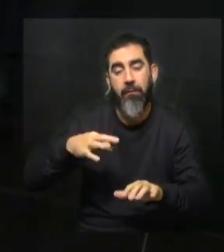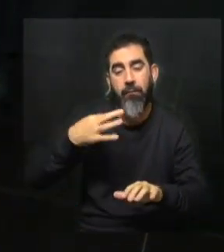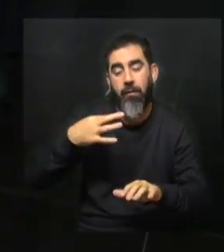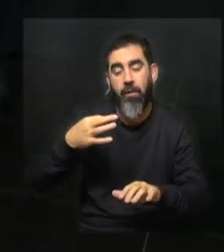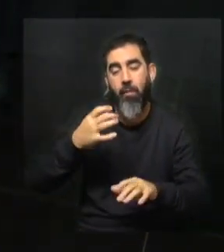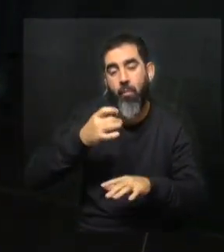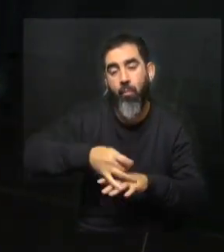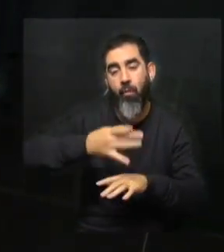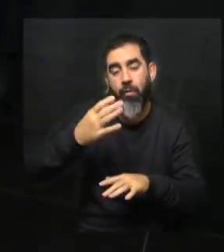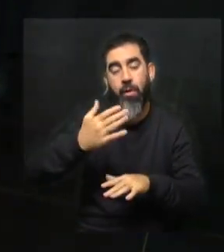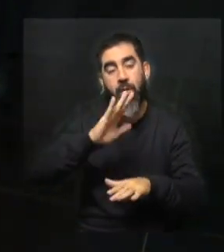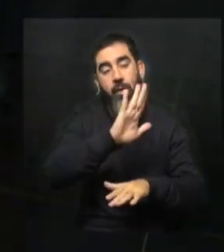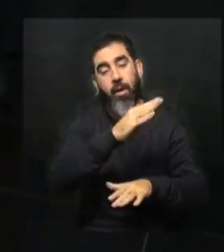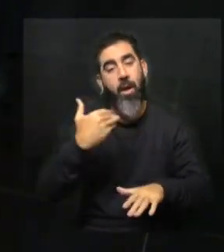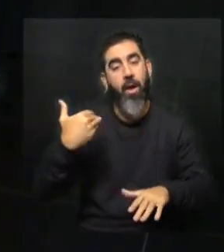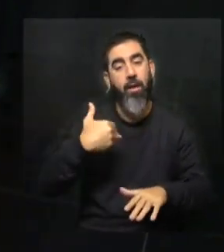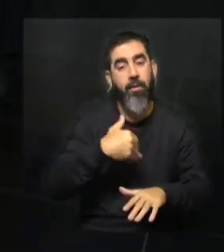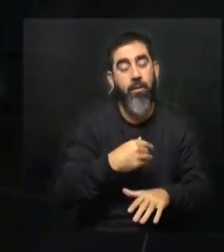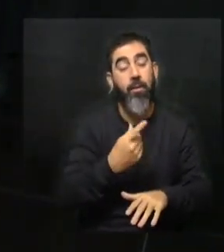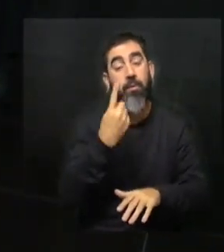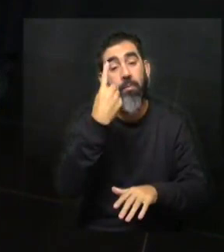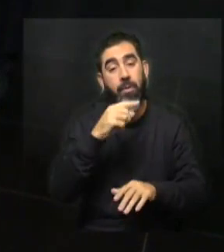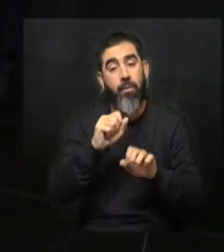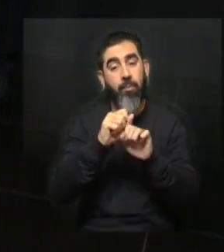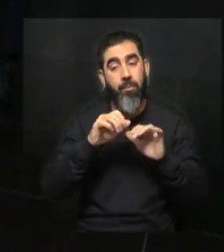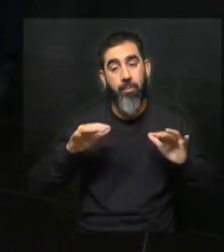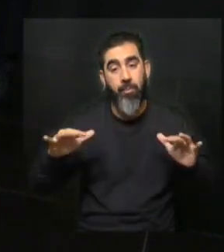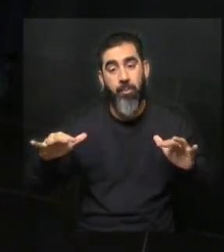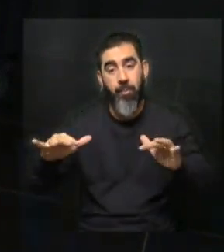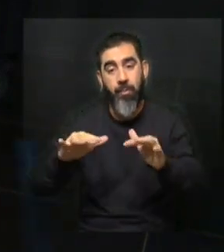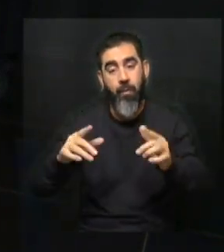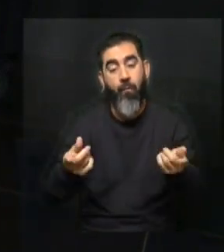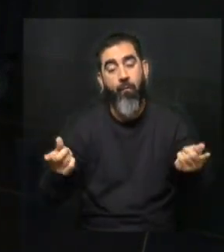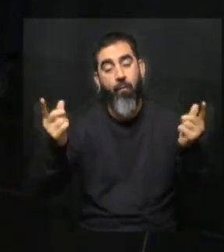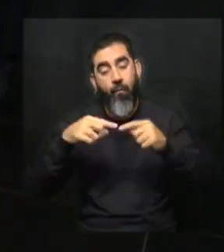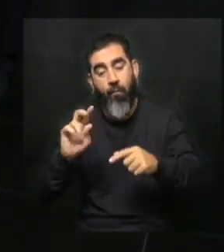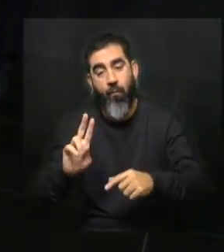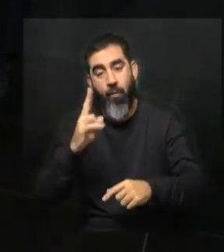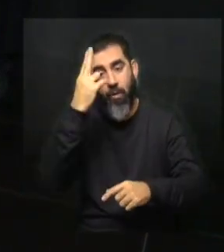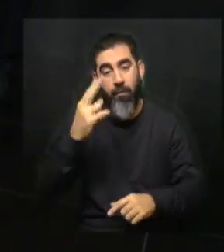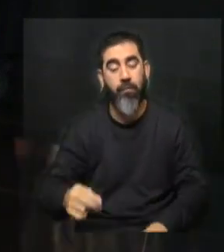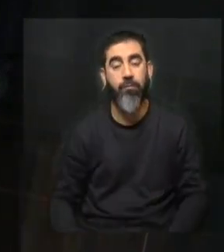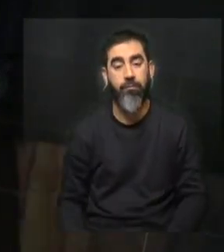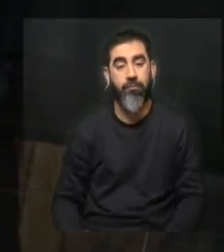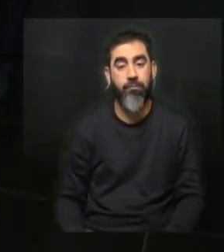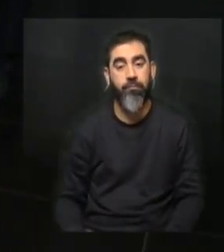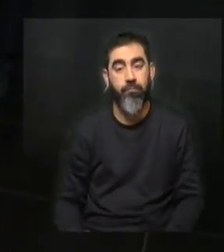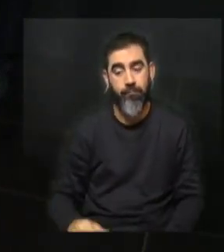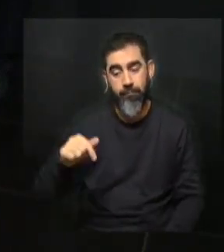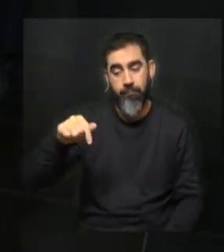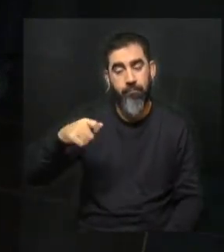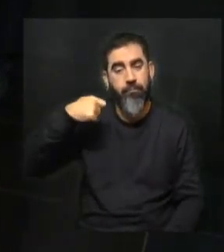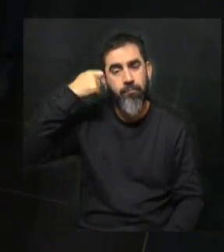fue en Argentina sin embargo pandemia mediante se vino a vivir en Uruguay aquí rodó recientemente